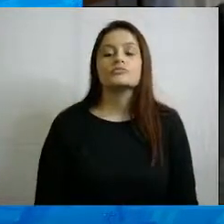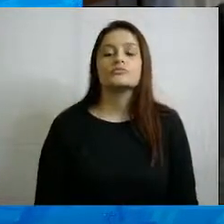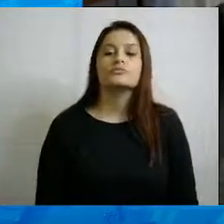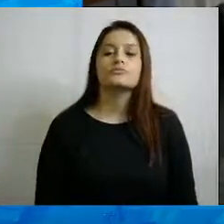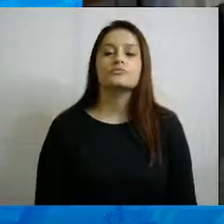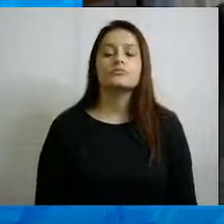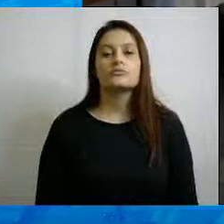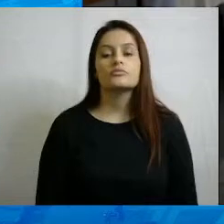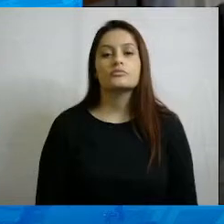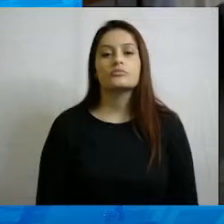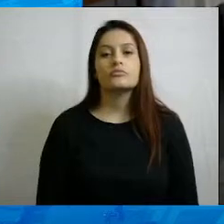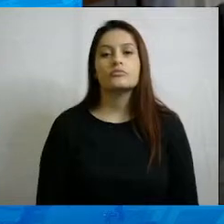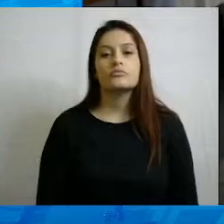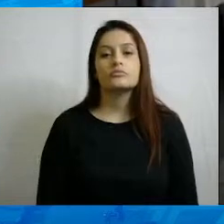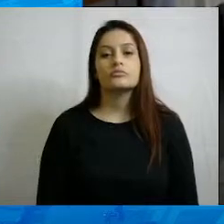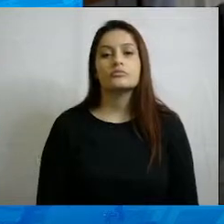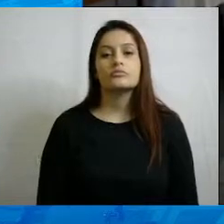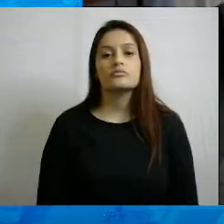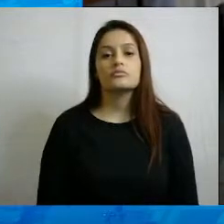Más allá de todo lo que dije,